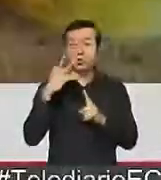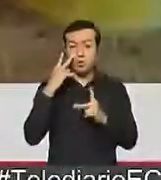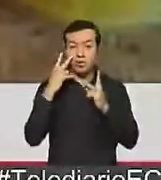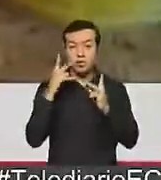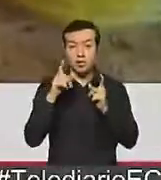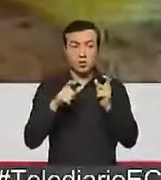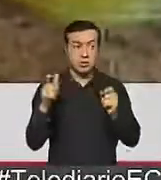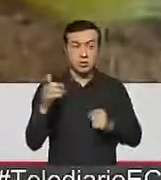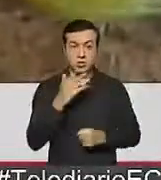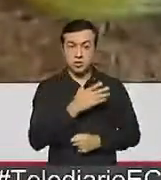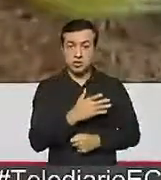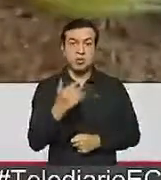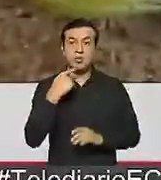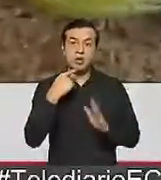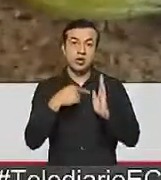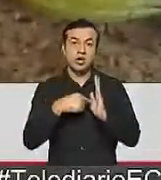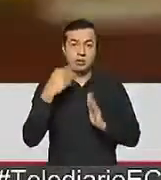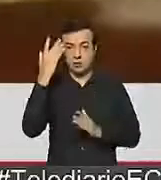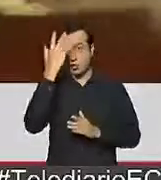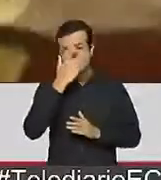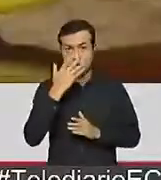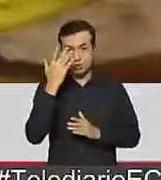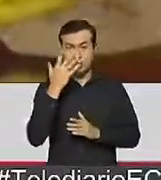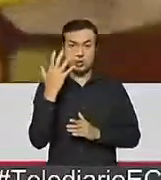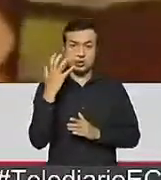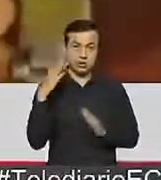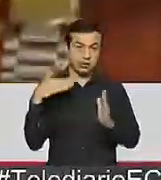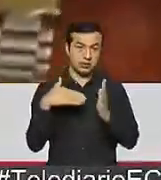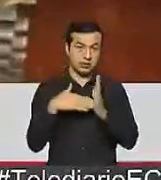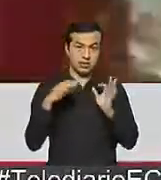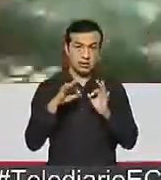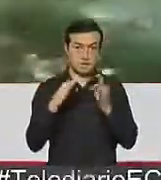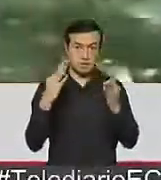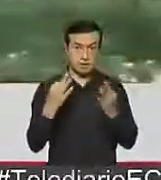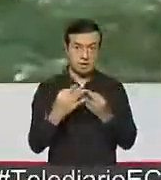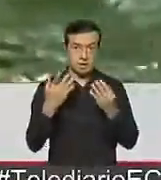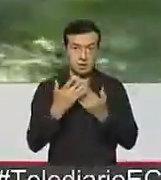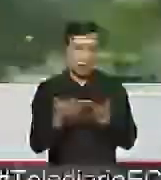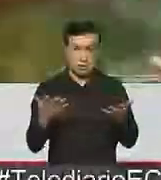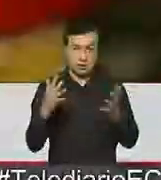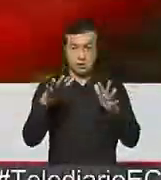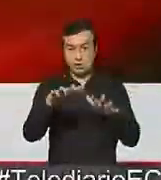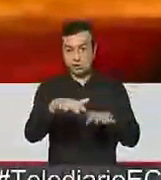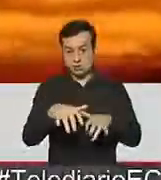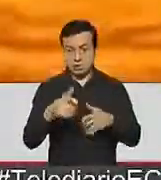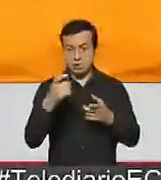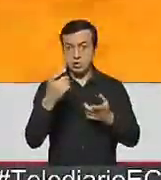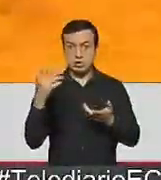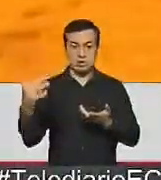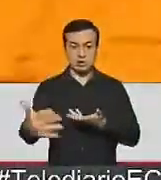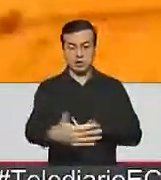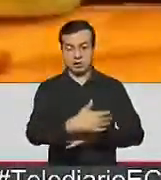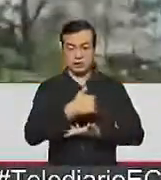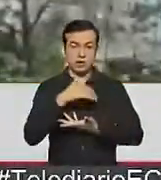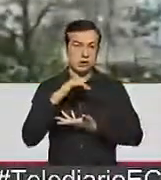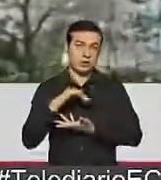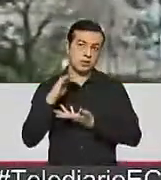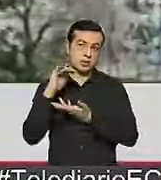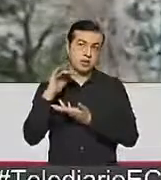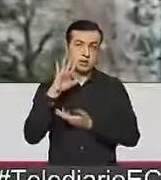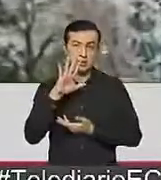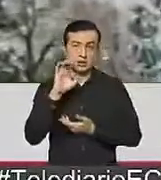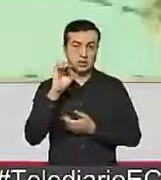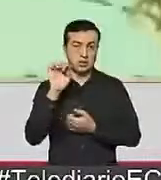pequeños productores. En Esmeraldas, por ejemplo, 15.000 familias dependen de la siembra y cosecha en plantaciones de menos de